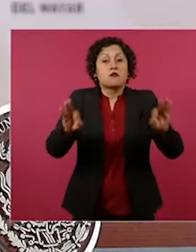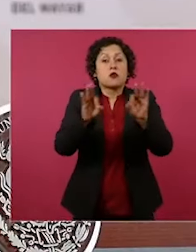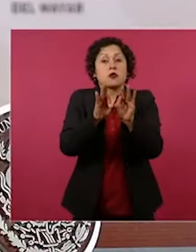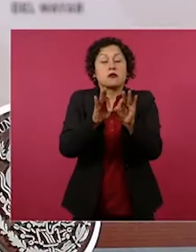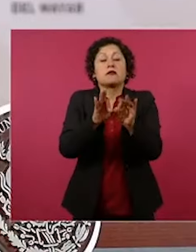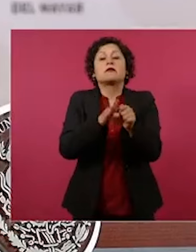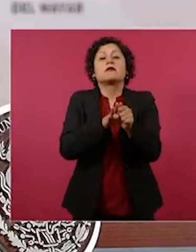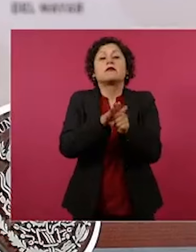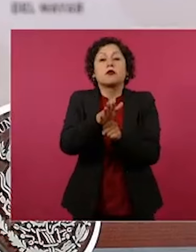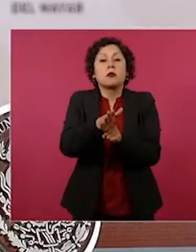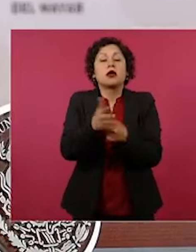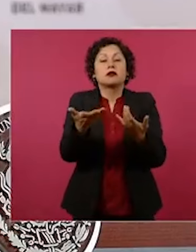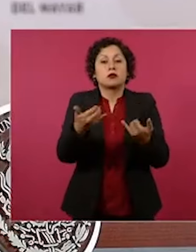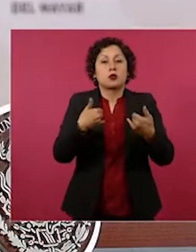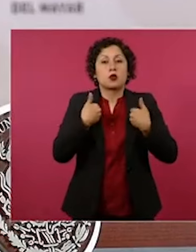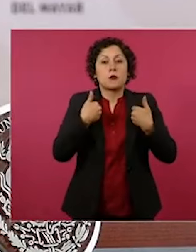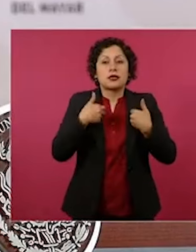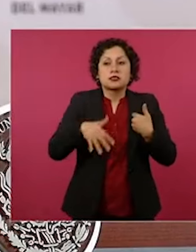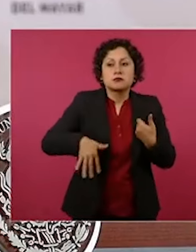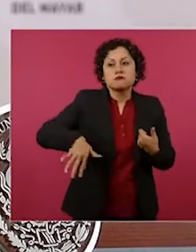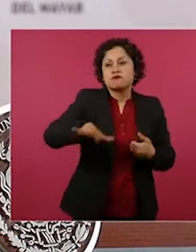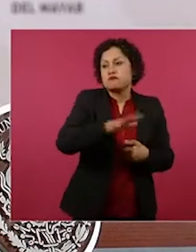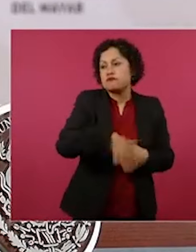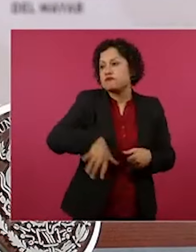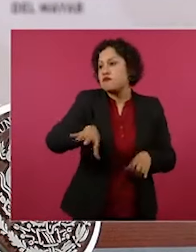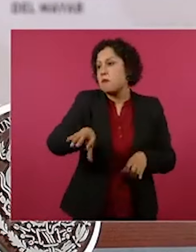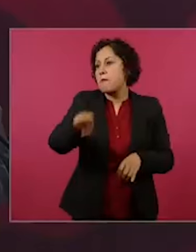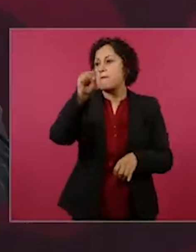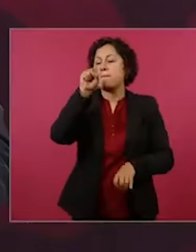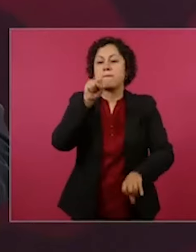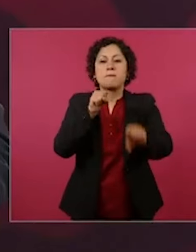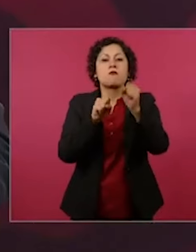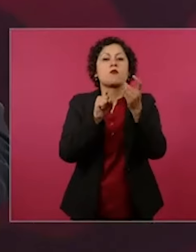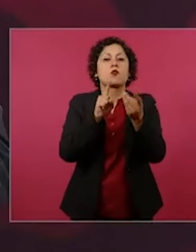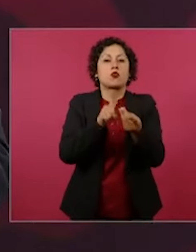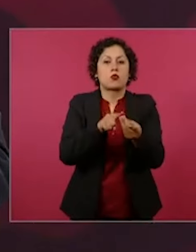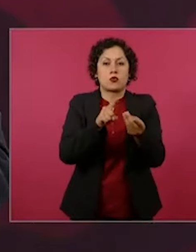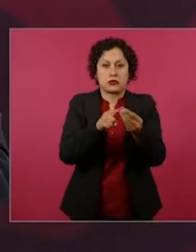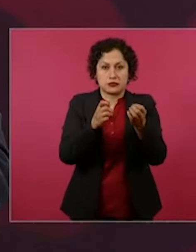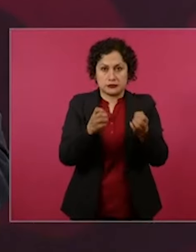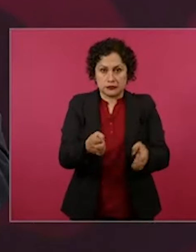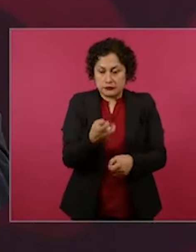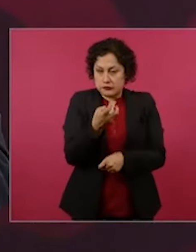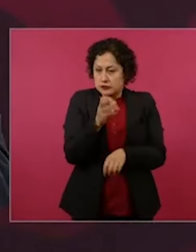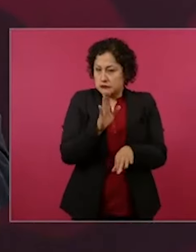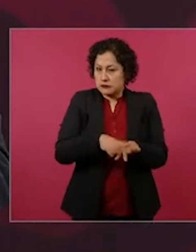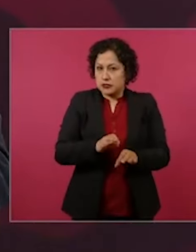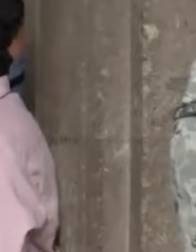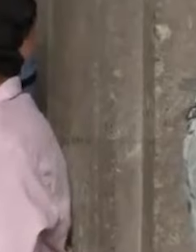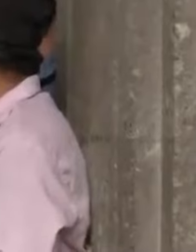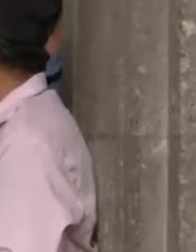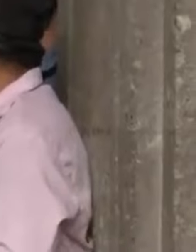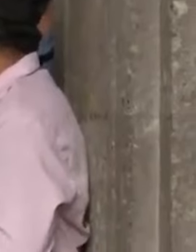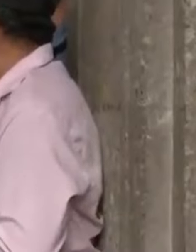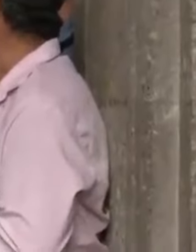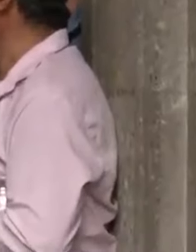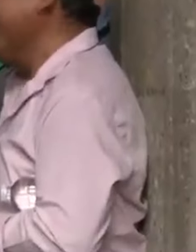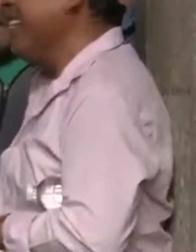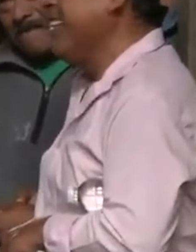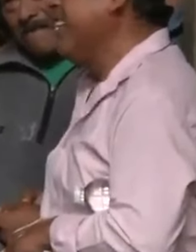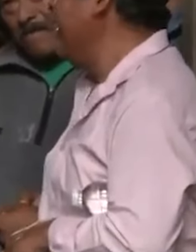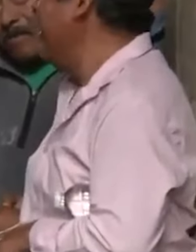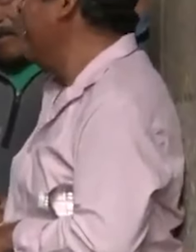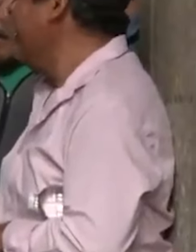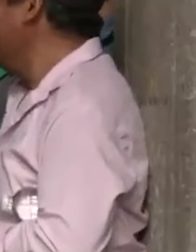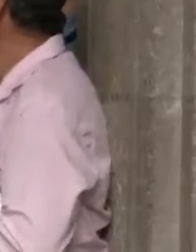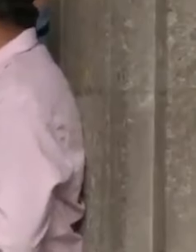los jóvenes. Precisó que se volverán a reunir el próximo 29 de julio, fecha en la cual también se reunirán con Sheinbaum, y que se entregará un reporte público